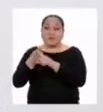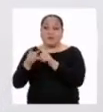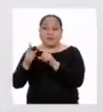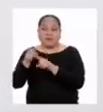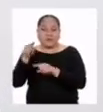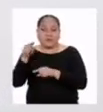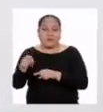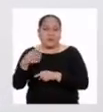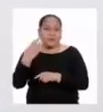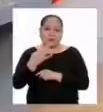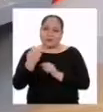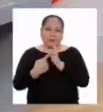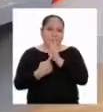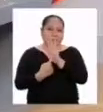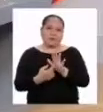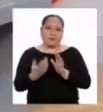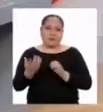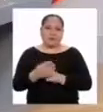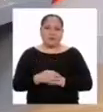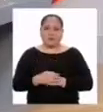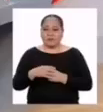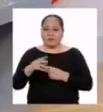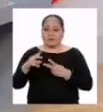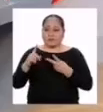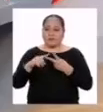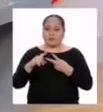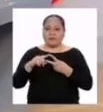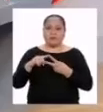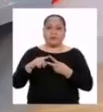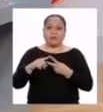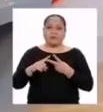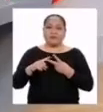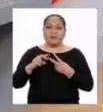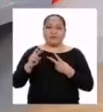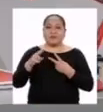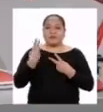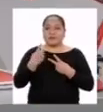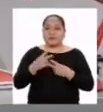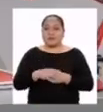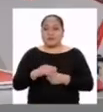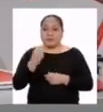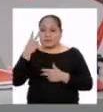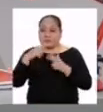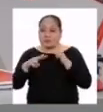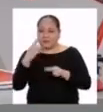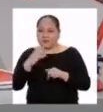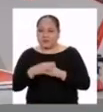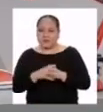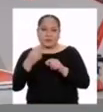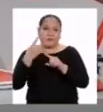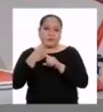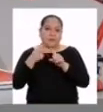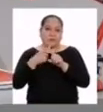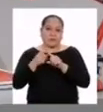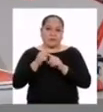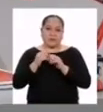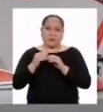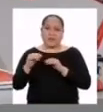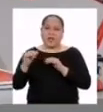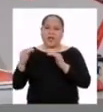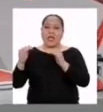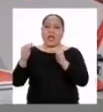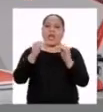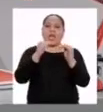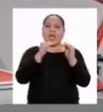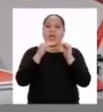diferencia siempre está. Después vino esta idea de abordar la diferencia con la equidad. Bajo